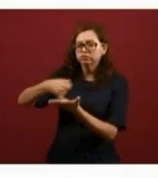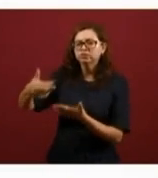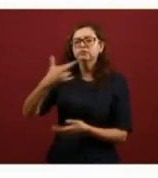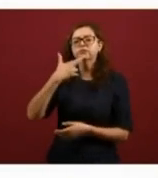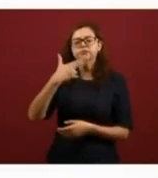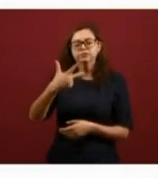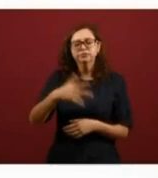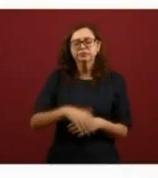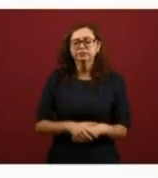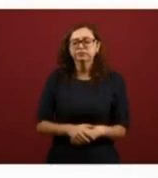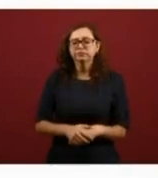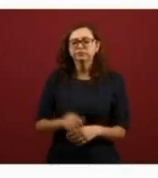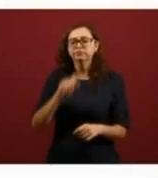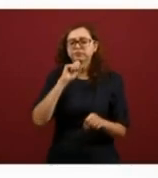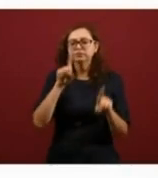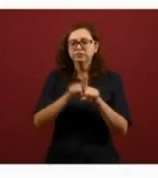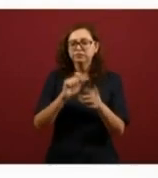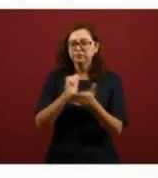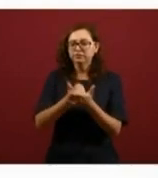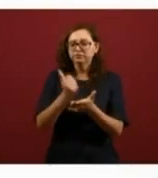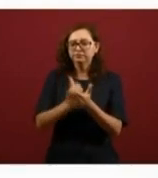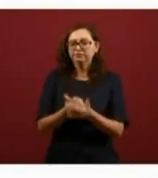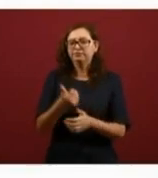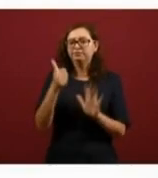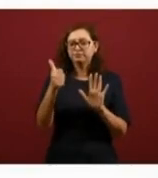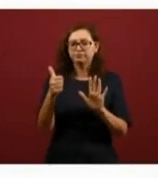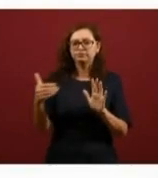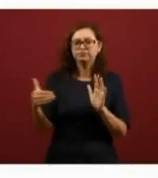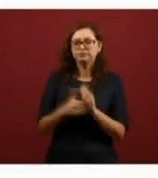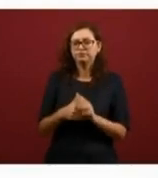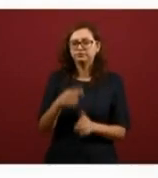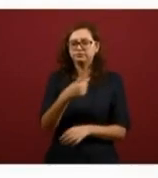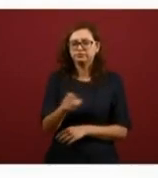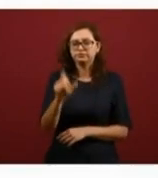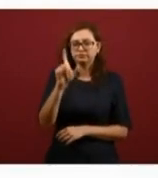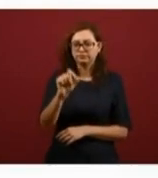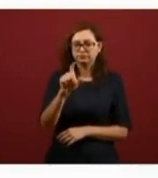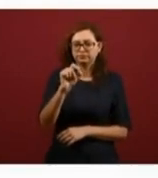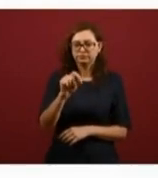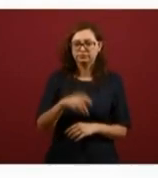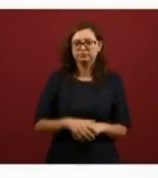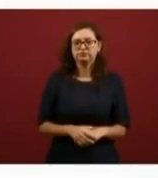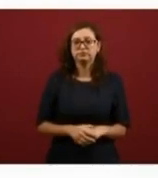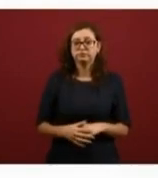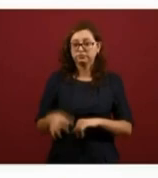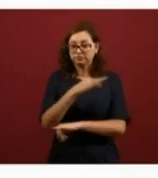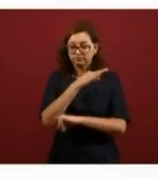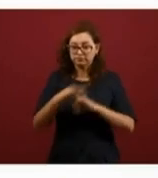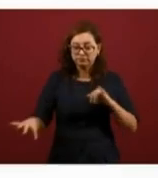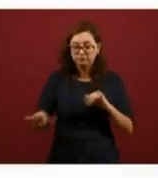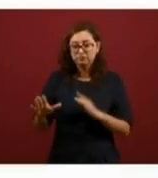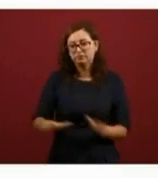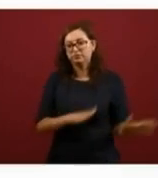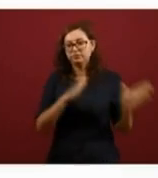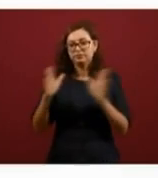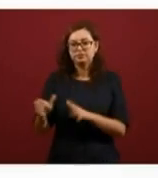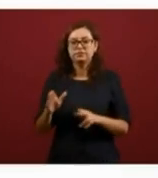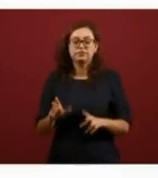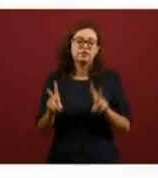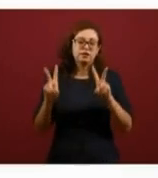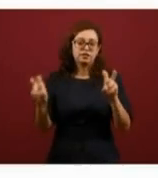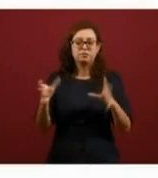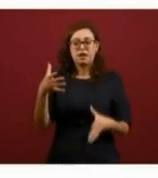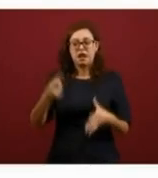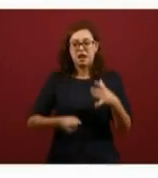arroz, 6.120. El último de los productos ya no son granos, es leche, leche